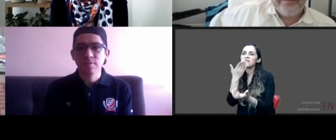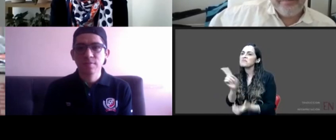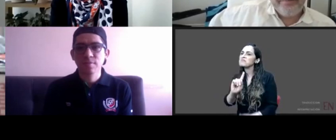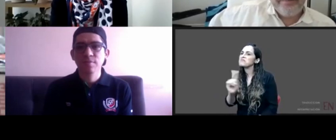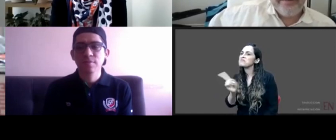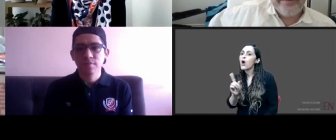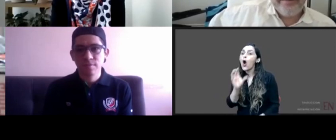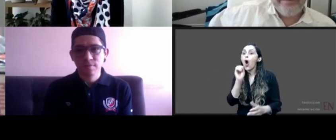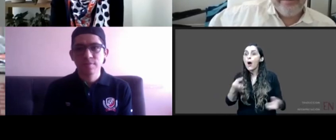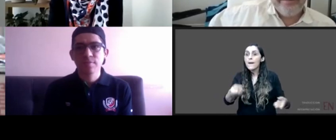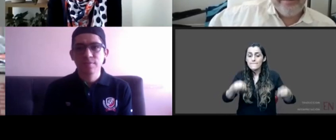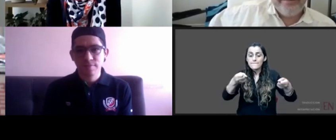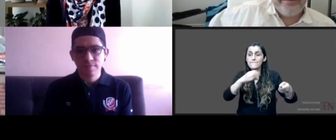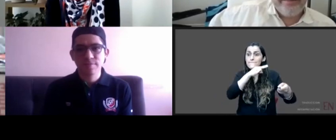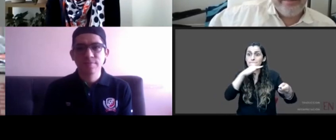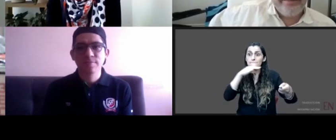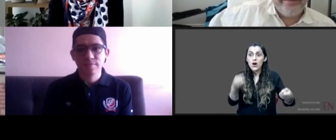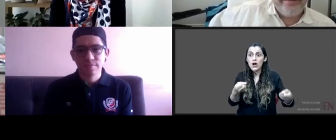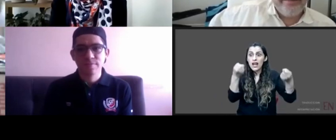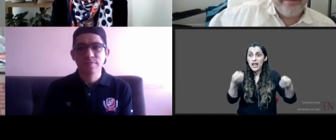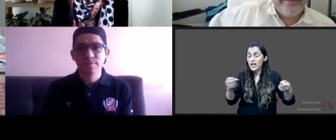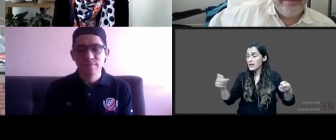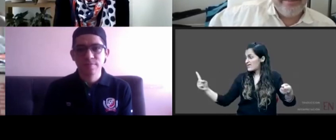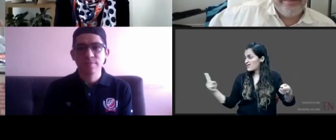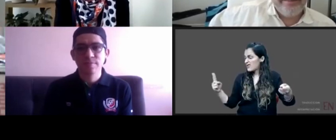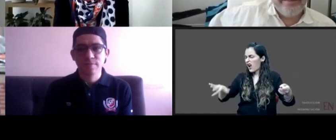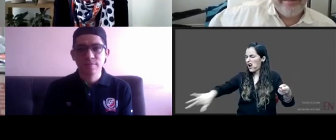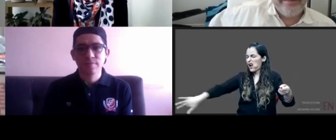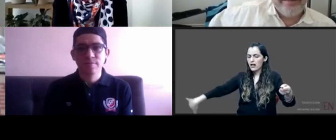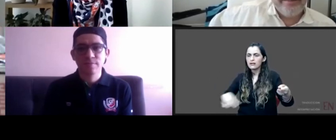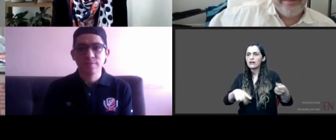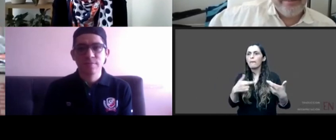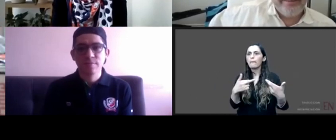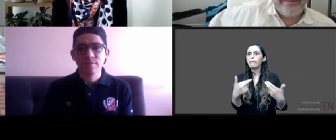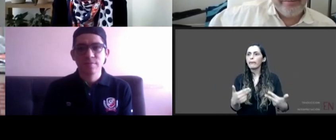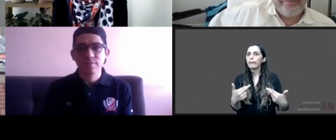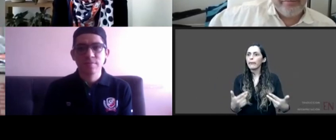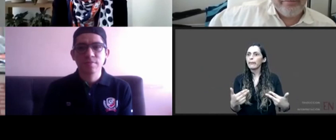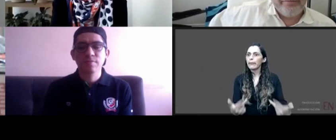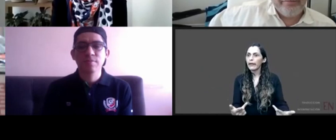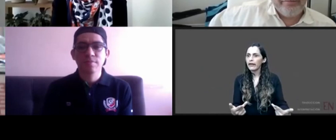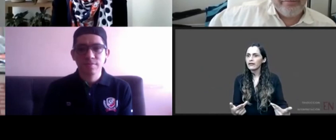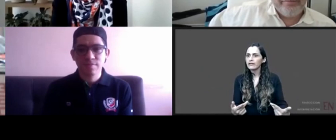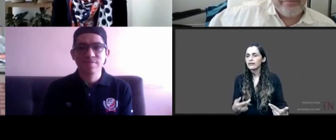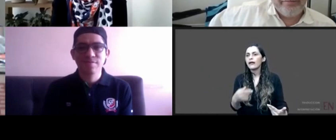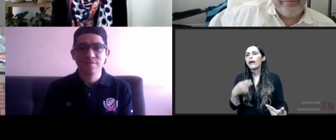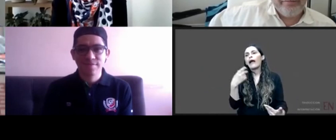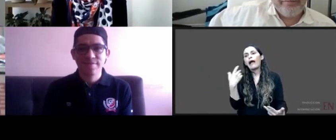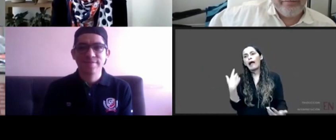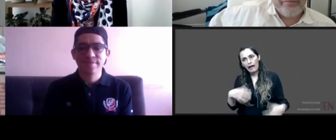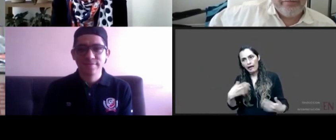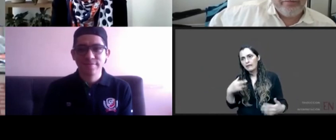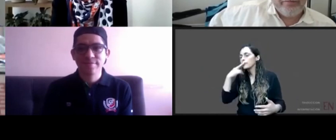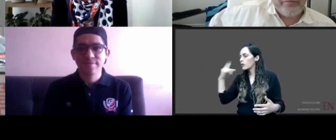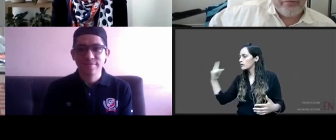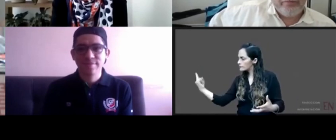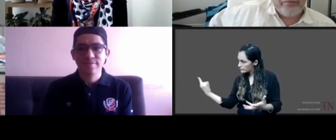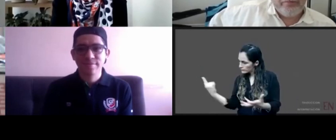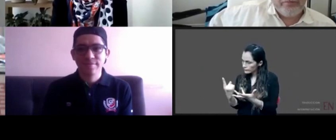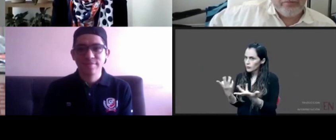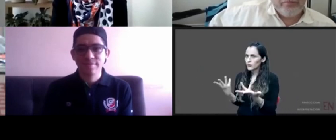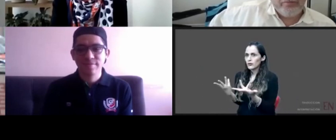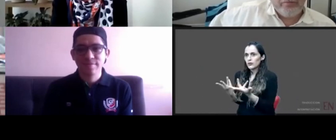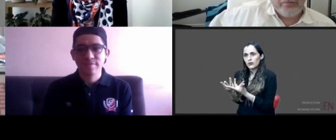mole. Entonces, siempre hay que estar en armonía, en complementariedad con ellos. Hasta cuando